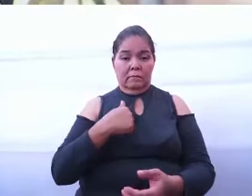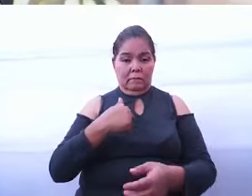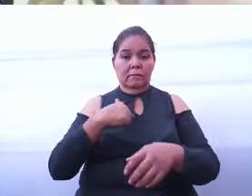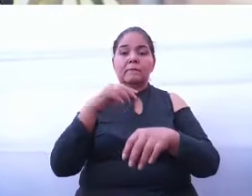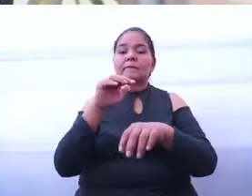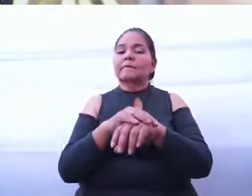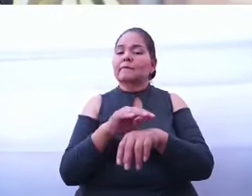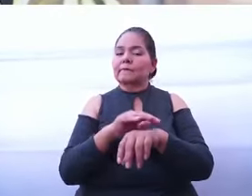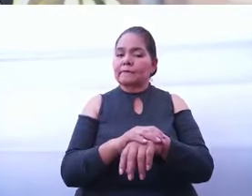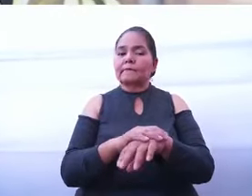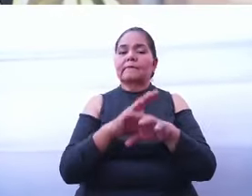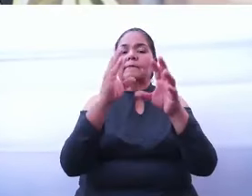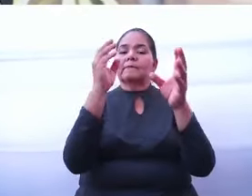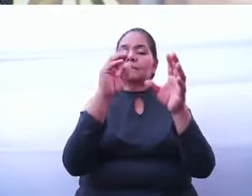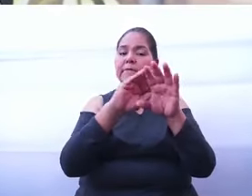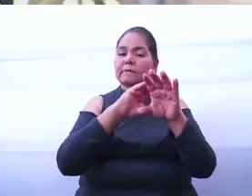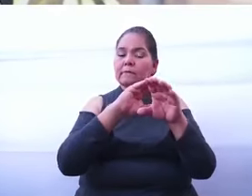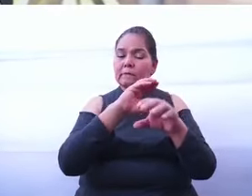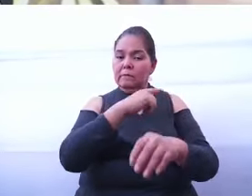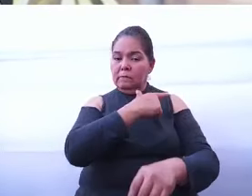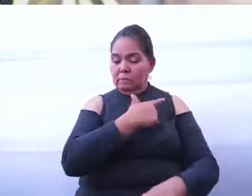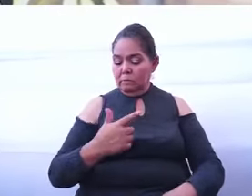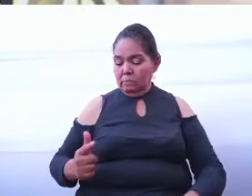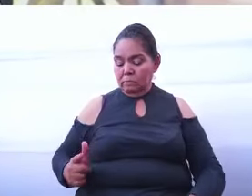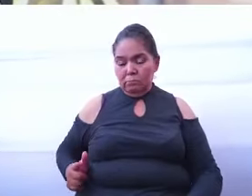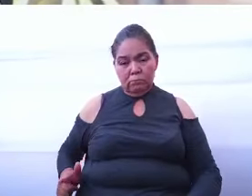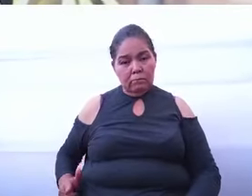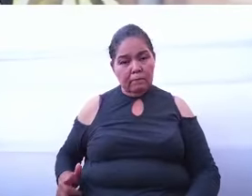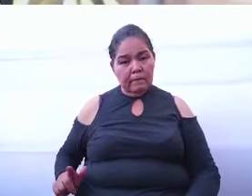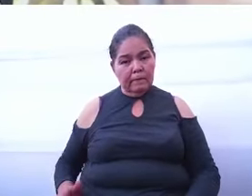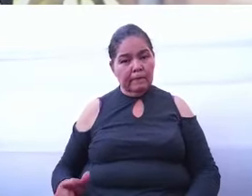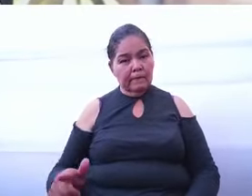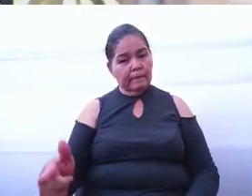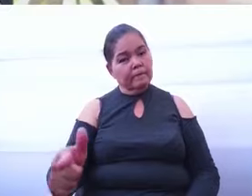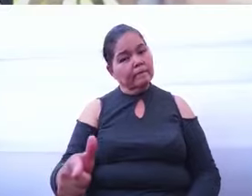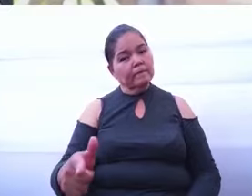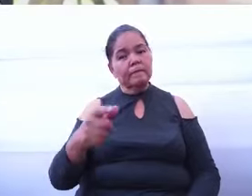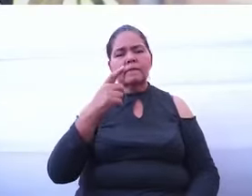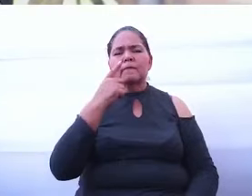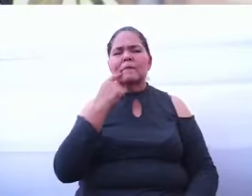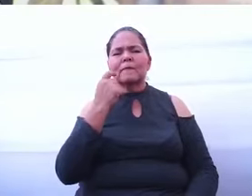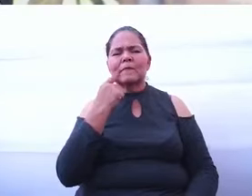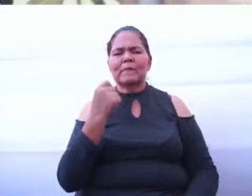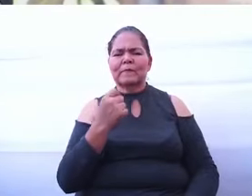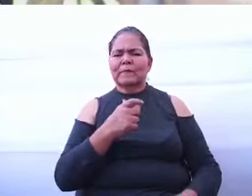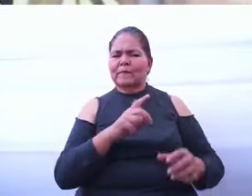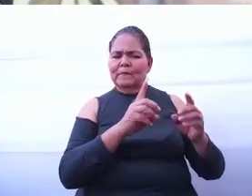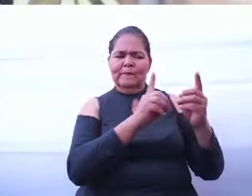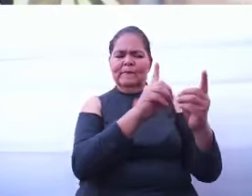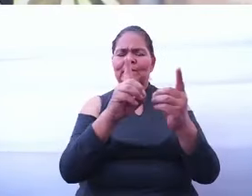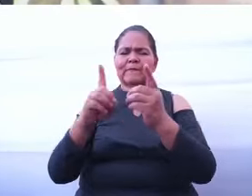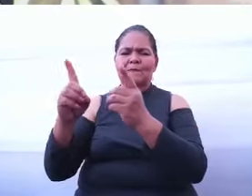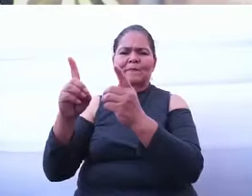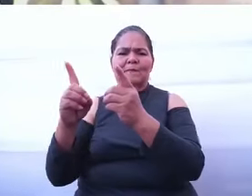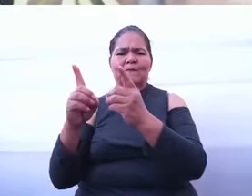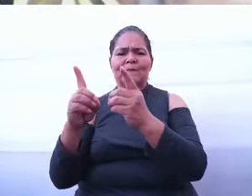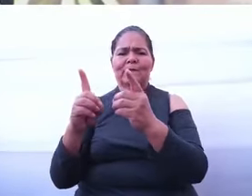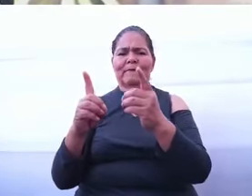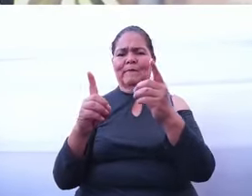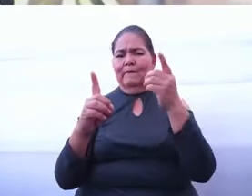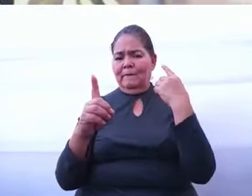aliada, Celaya va a tener una gobernadora que va a estar aquí presente con ustedes, que va a acompañar al presidente municipal